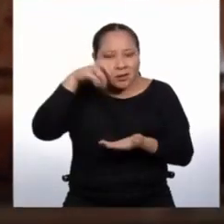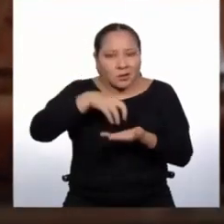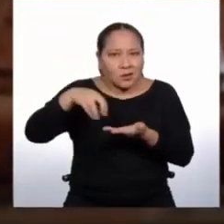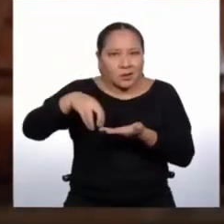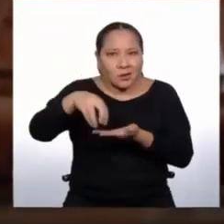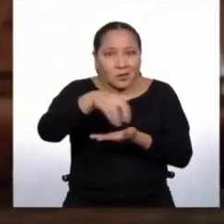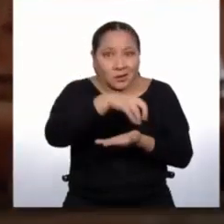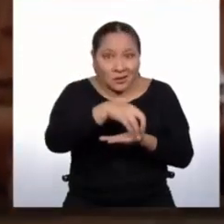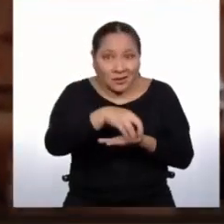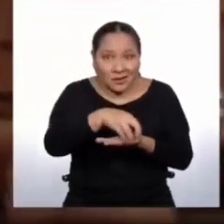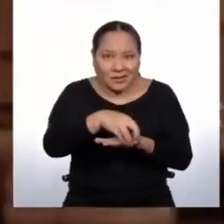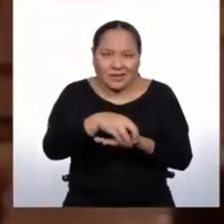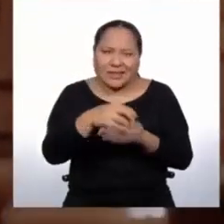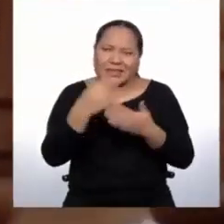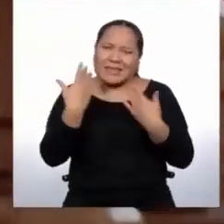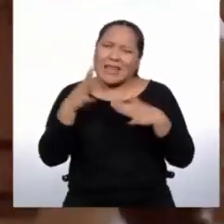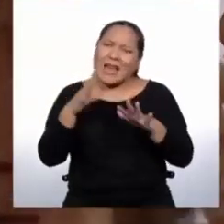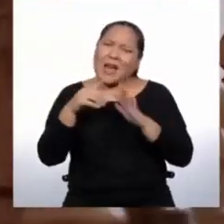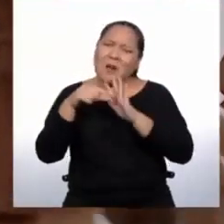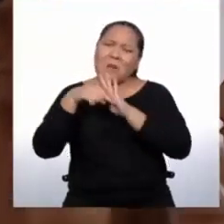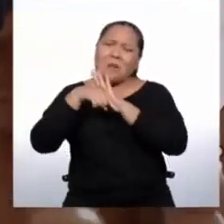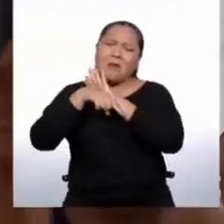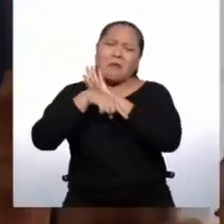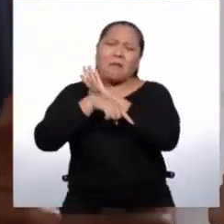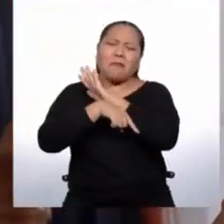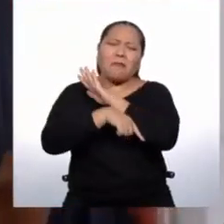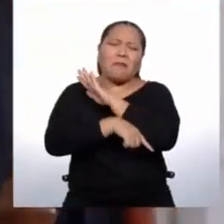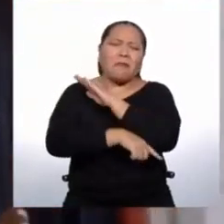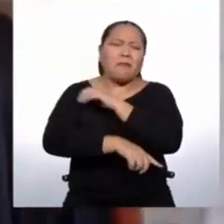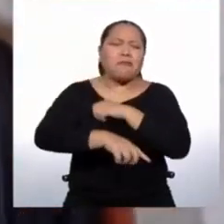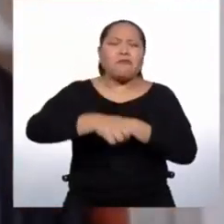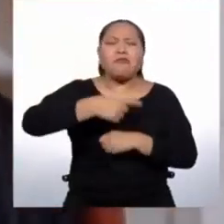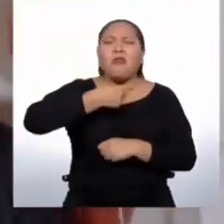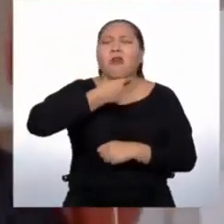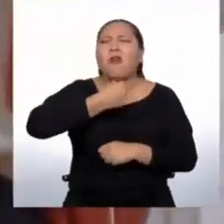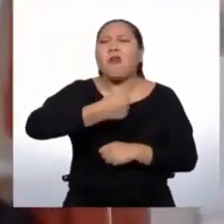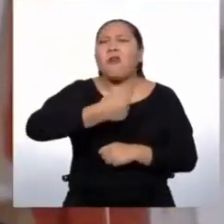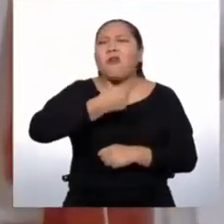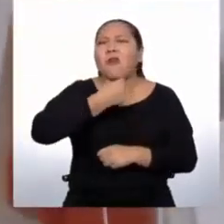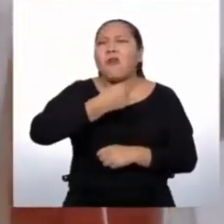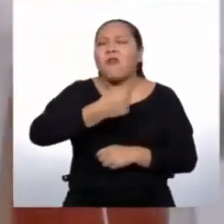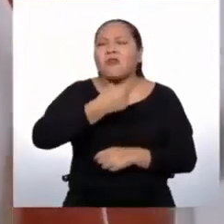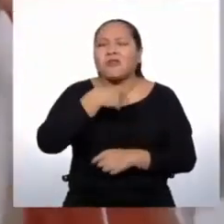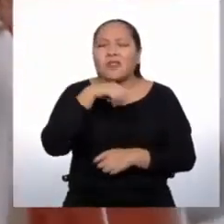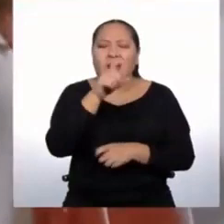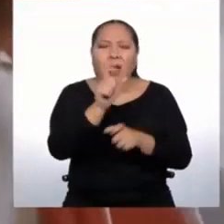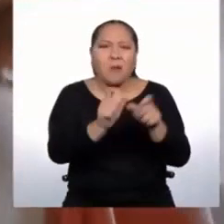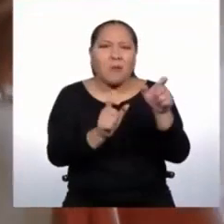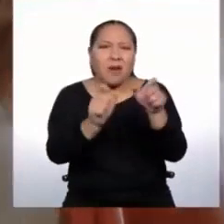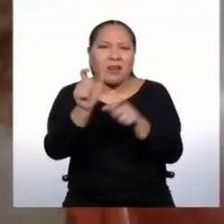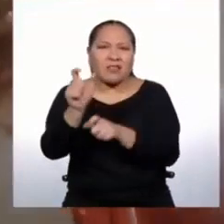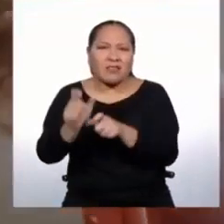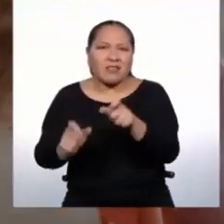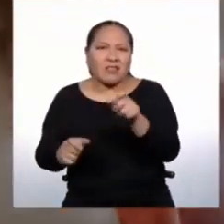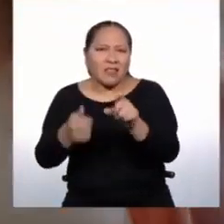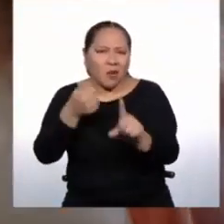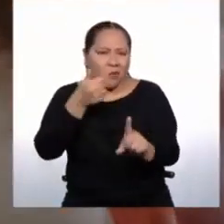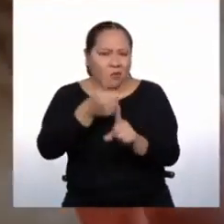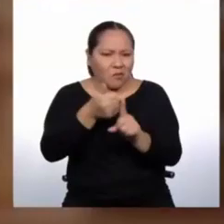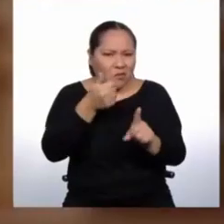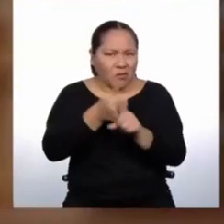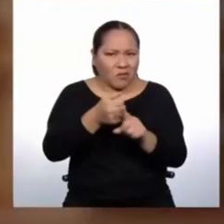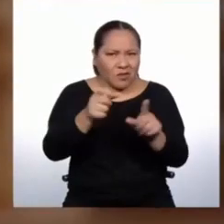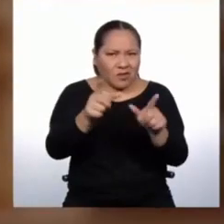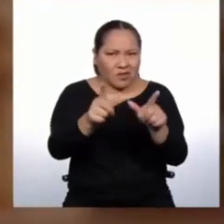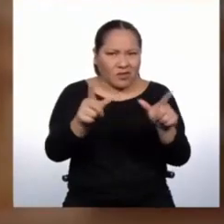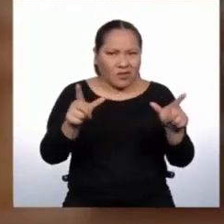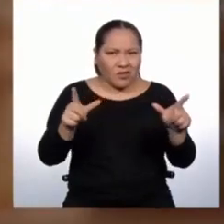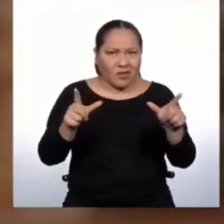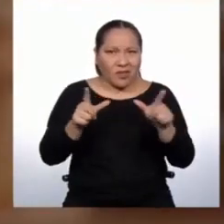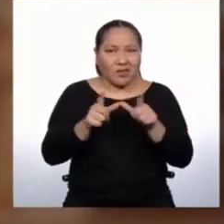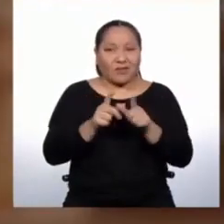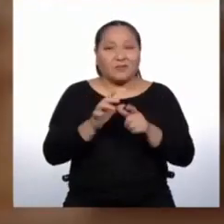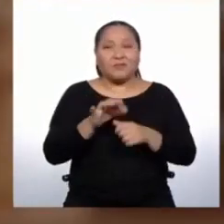había echado hondas raíces entre los capitanes que en Granada aniquilaron el último bastión del